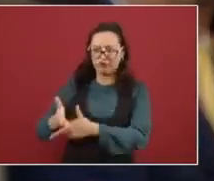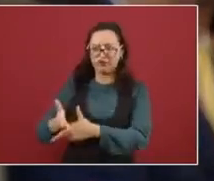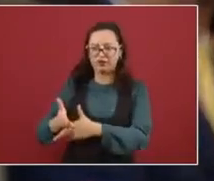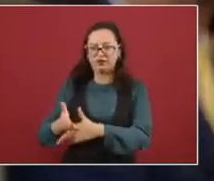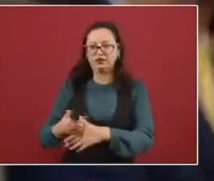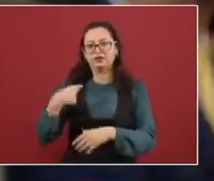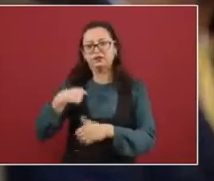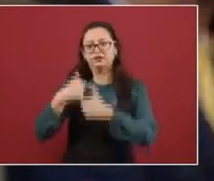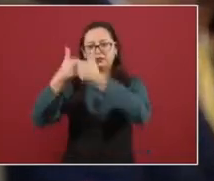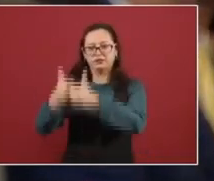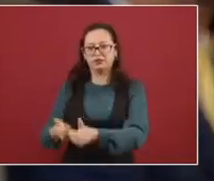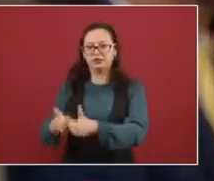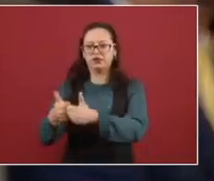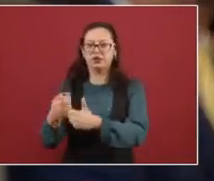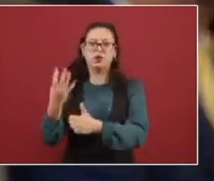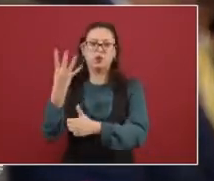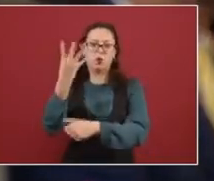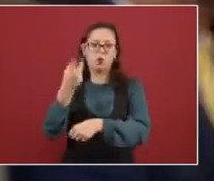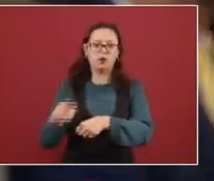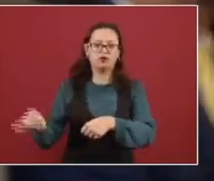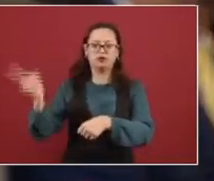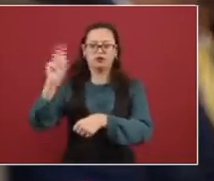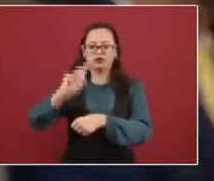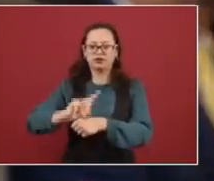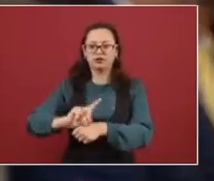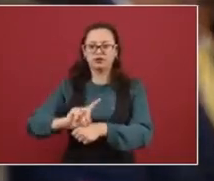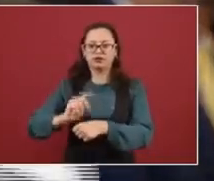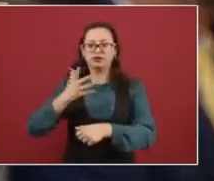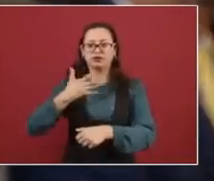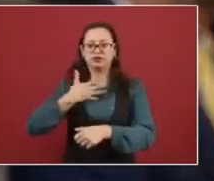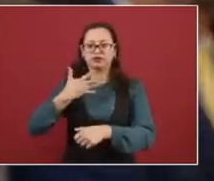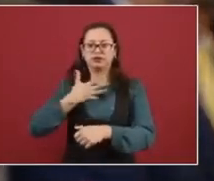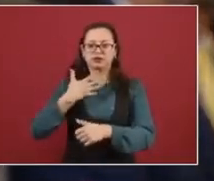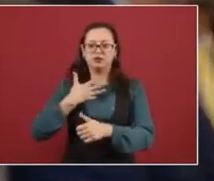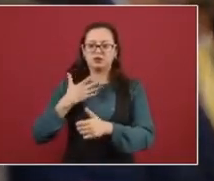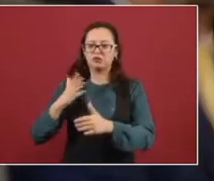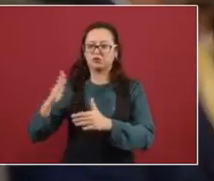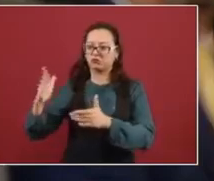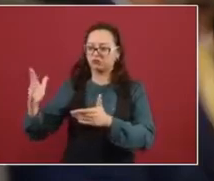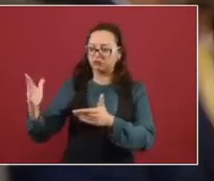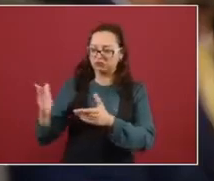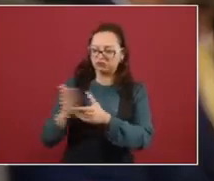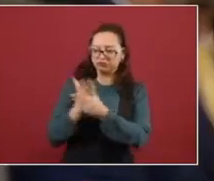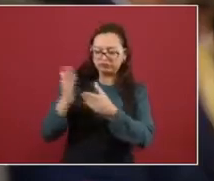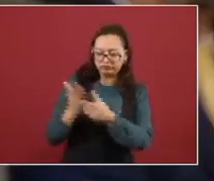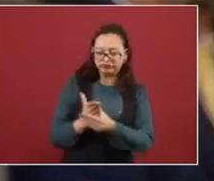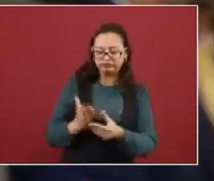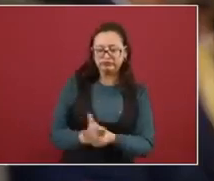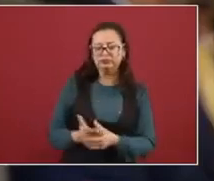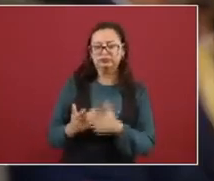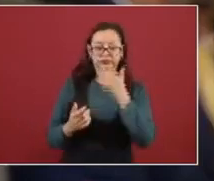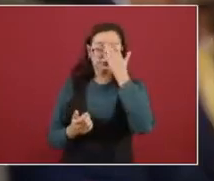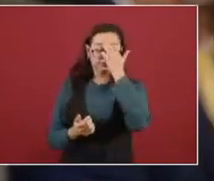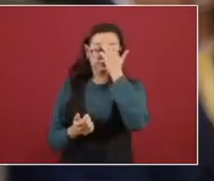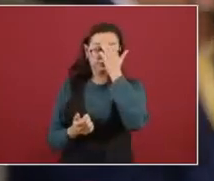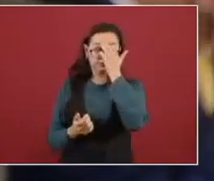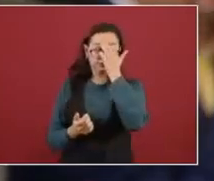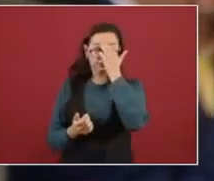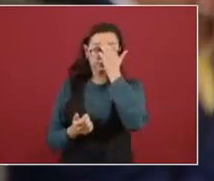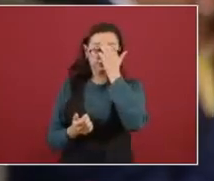Me quedé 4 días ahí en su estado y traigo varias denuncias y varias